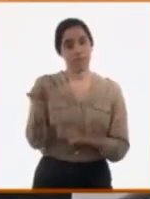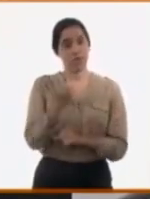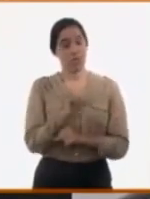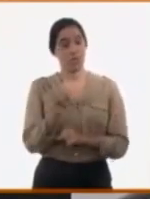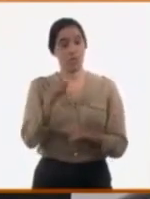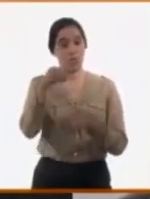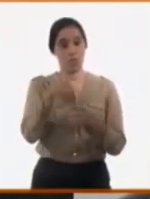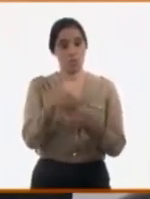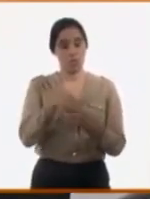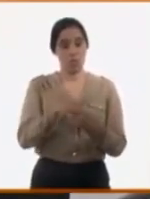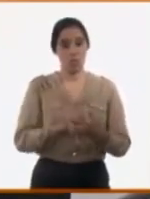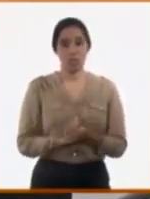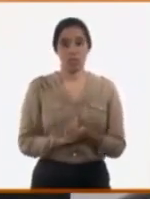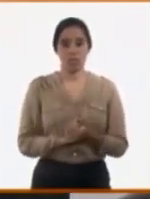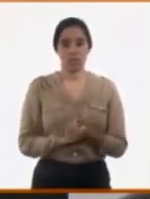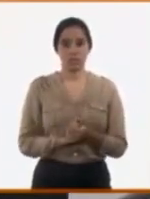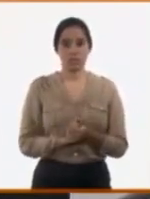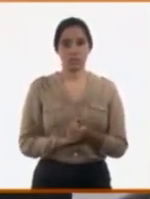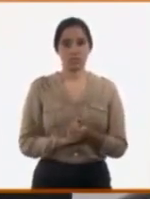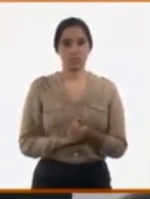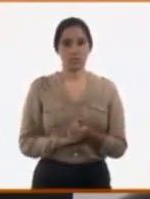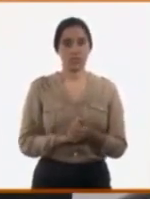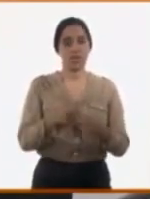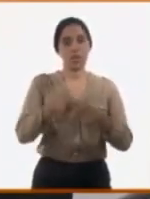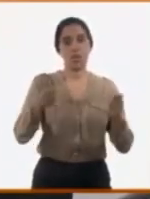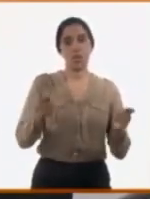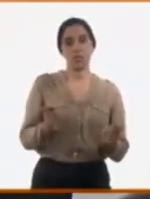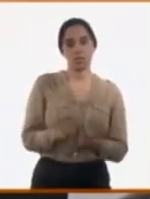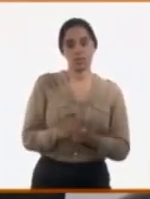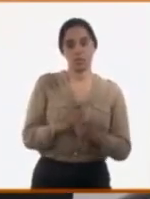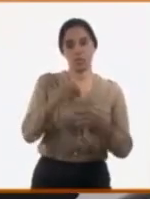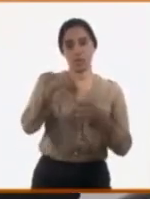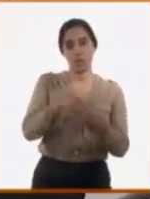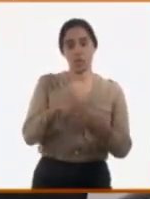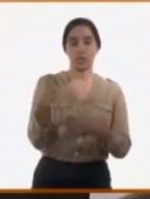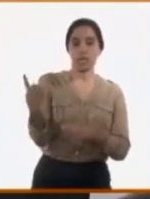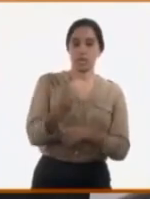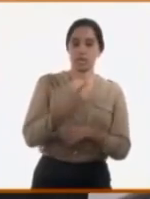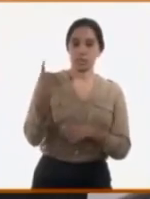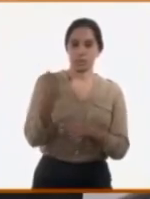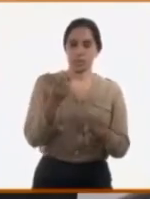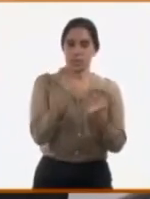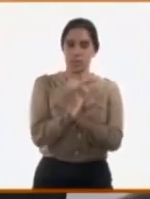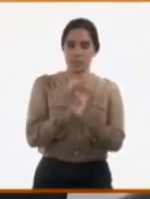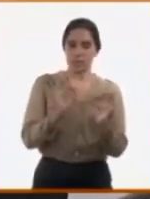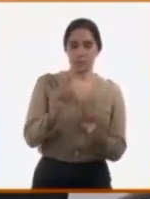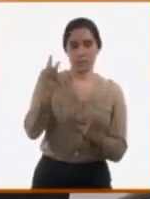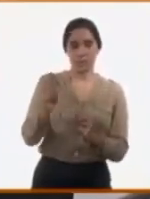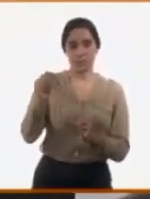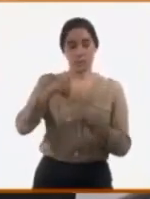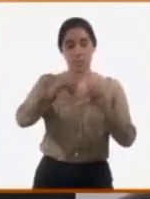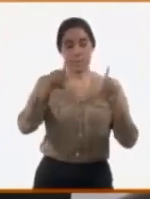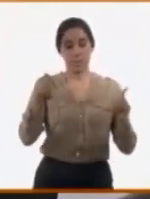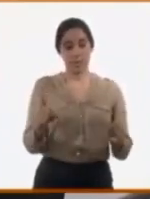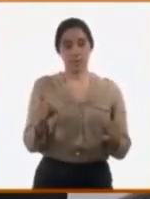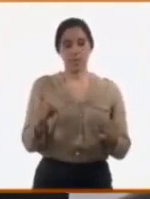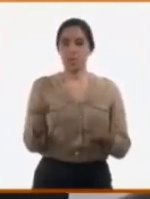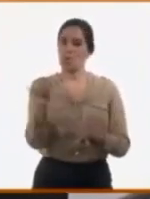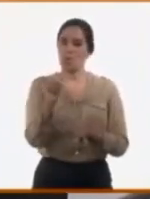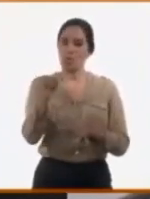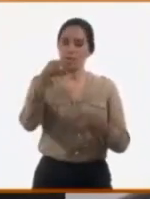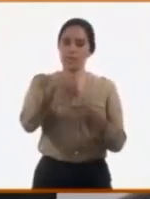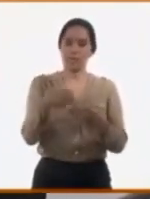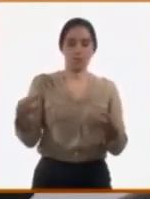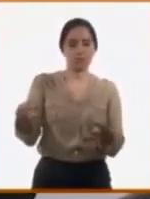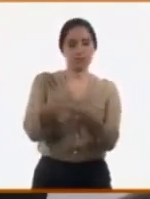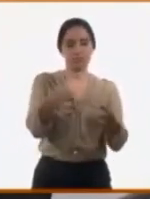papel muy importante la Comisión Nacional de carrera es decisivo a nivel de país pero también los colectivos de carrera en cada